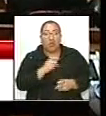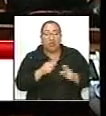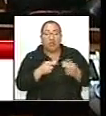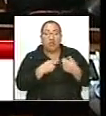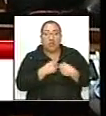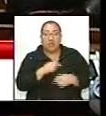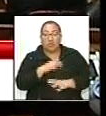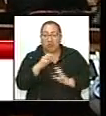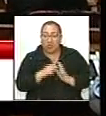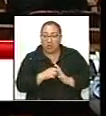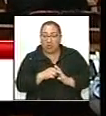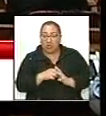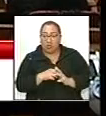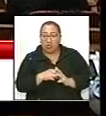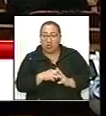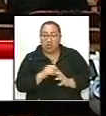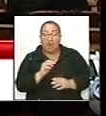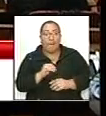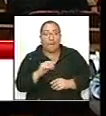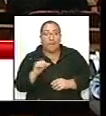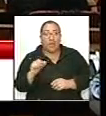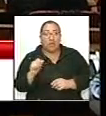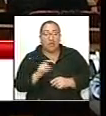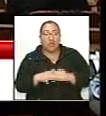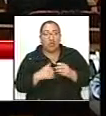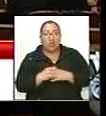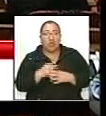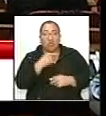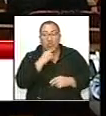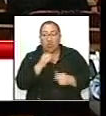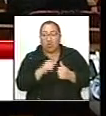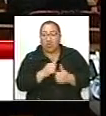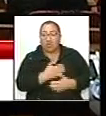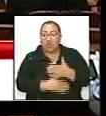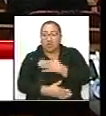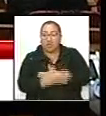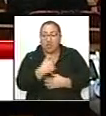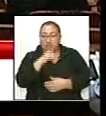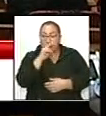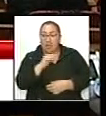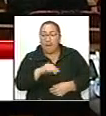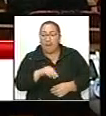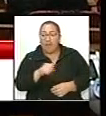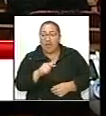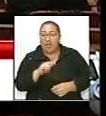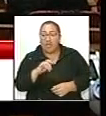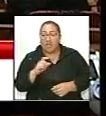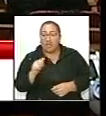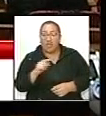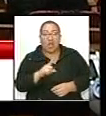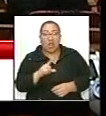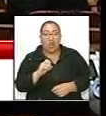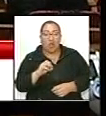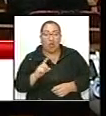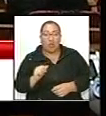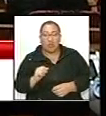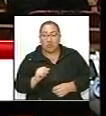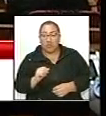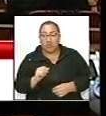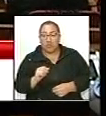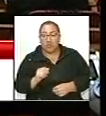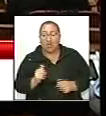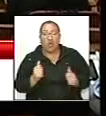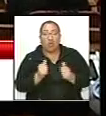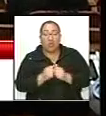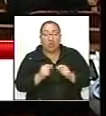de este proyecto impulsando prácticas no violentas e inclusivas de mujeres con discapacidad en el Perú, la señora Maritza López Adriano. Nos acompaña también